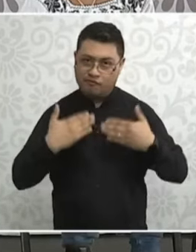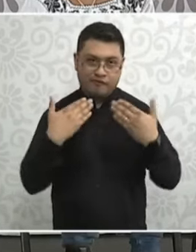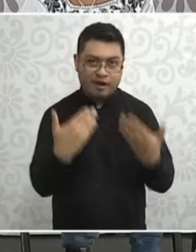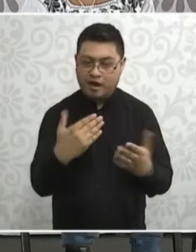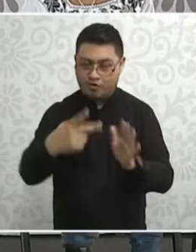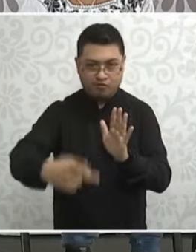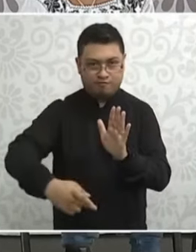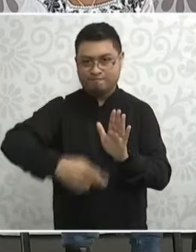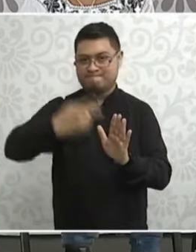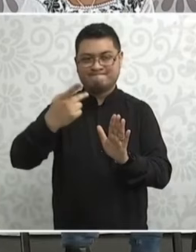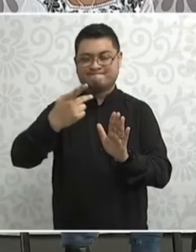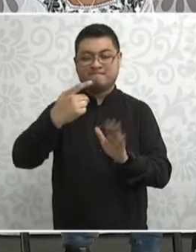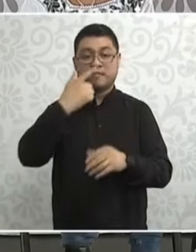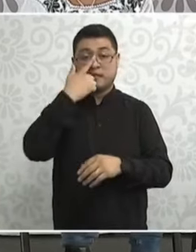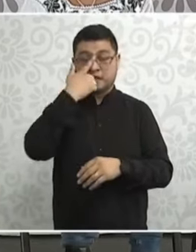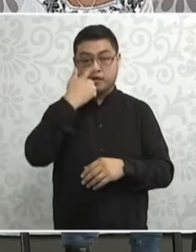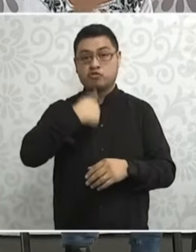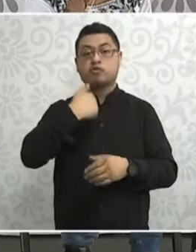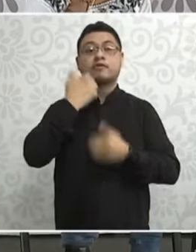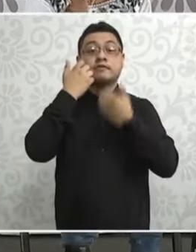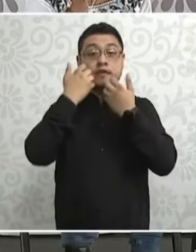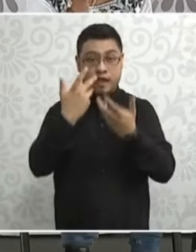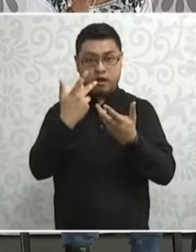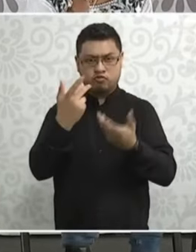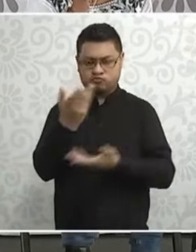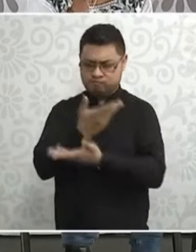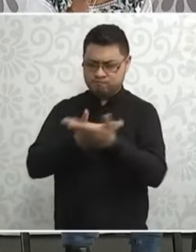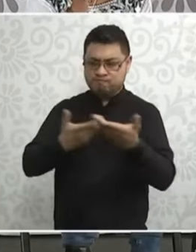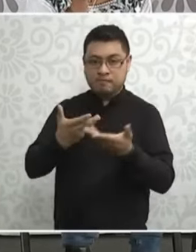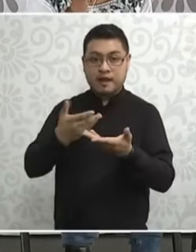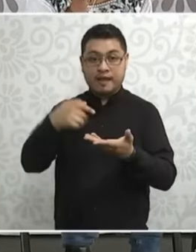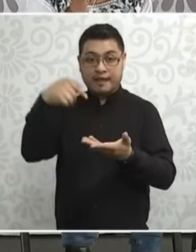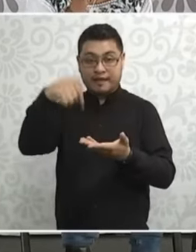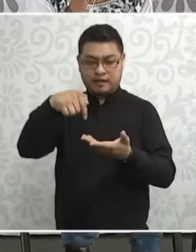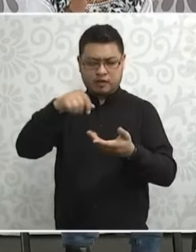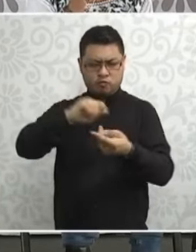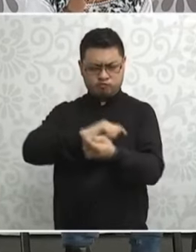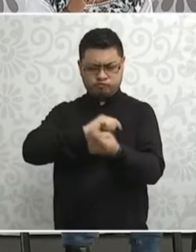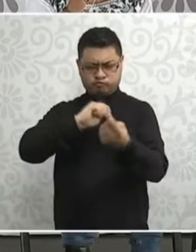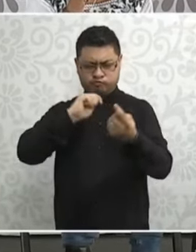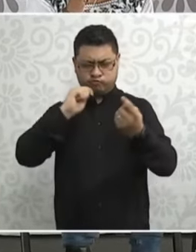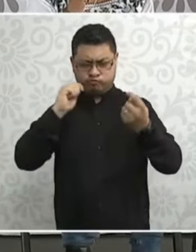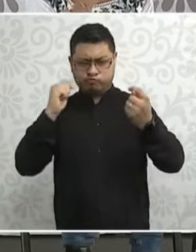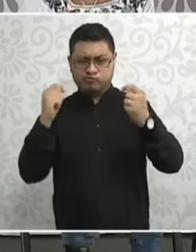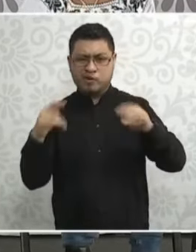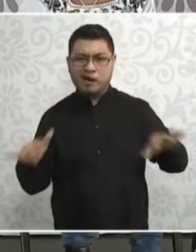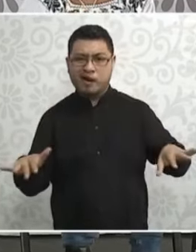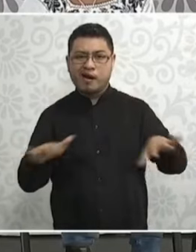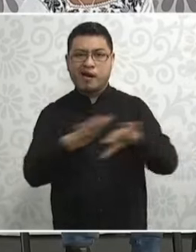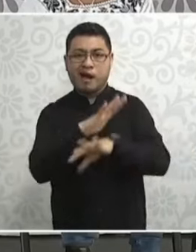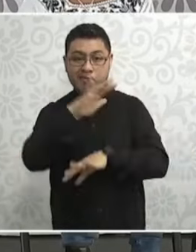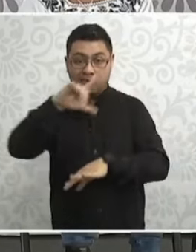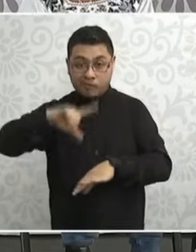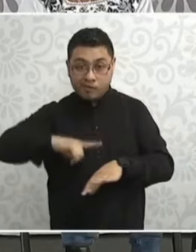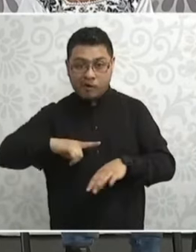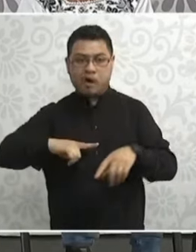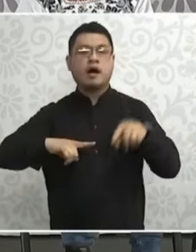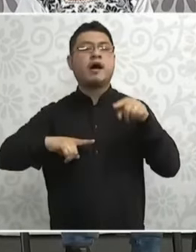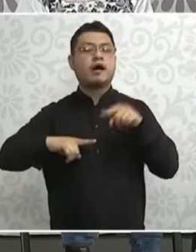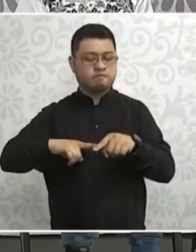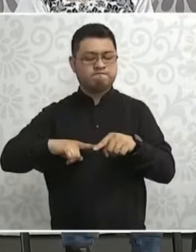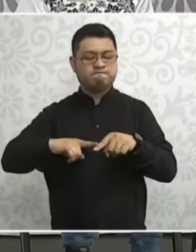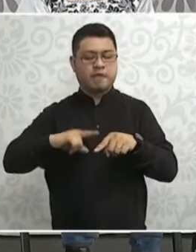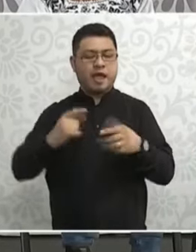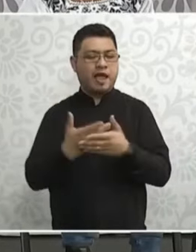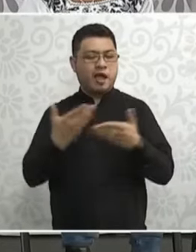también que esta cuarta transformación trajo estas dos ambivalencias. Llegó el